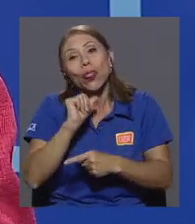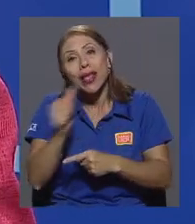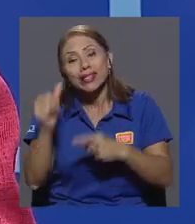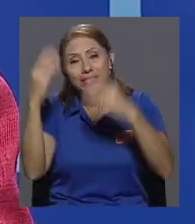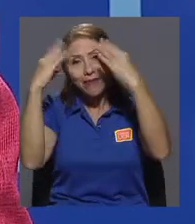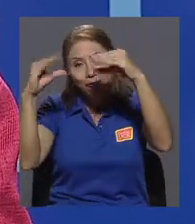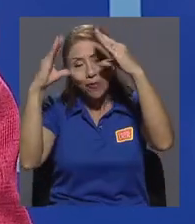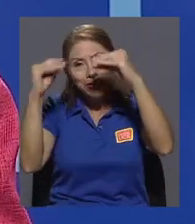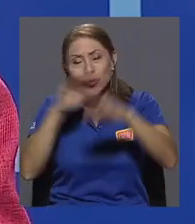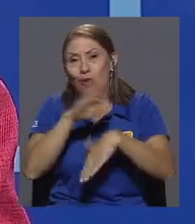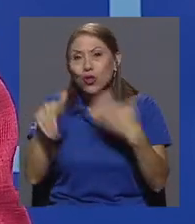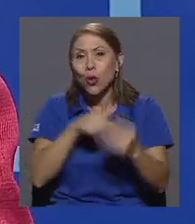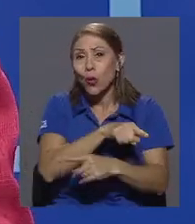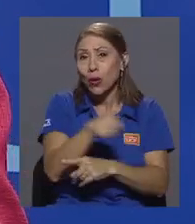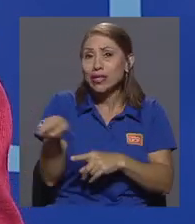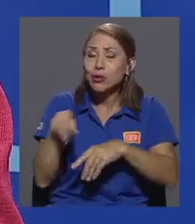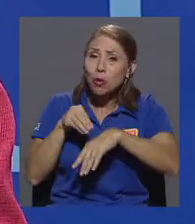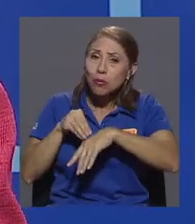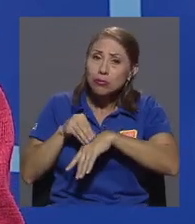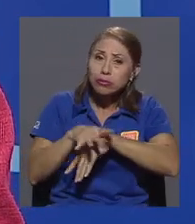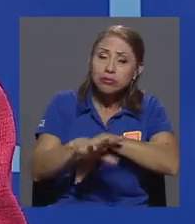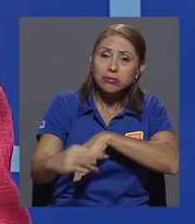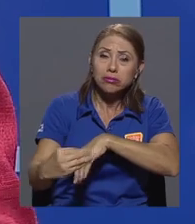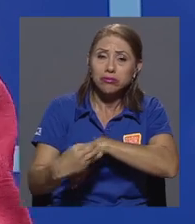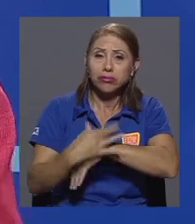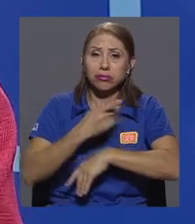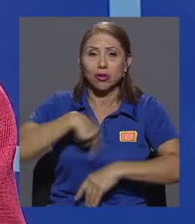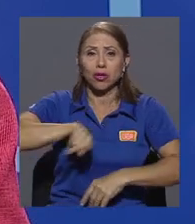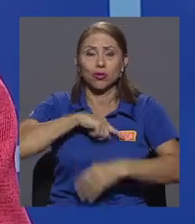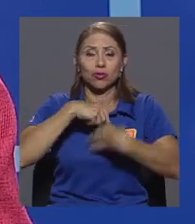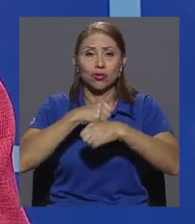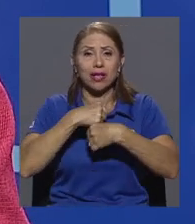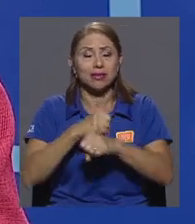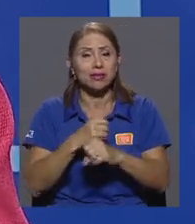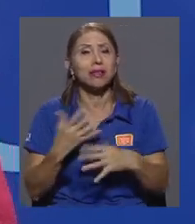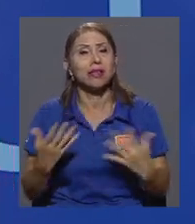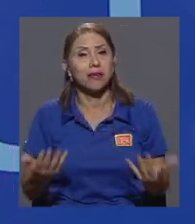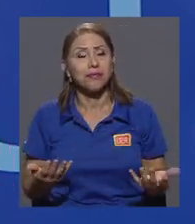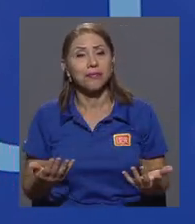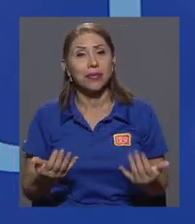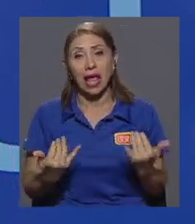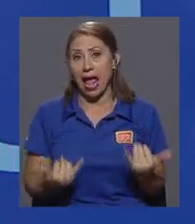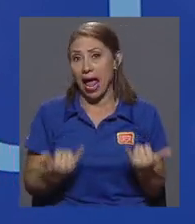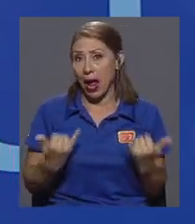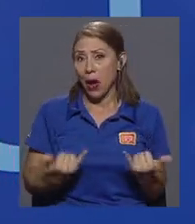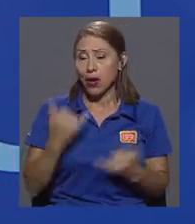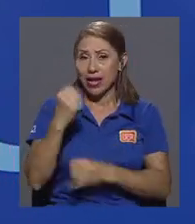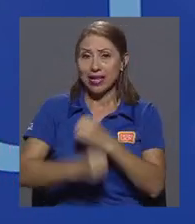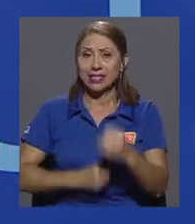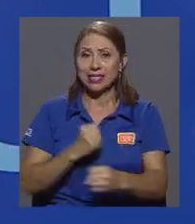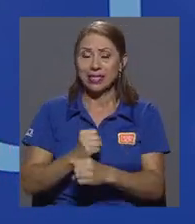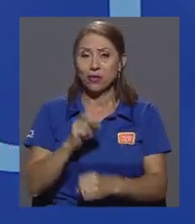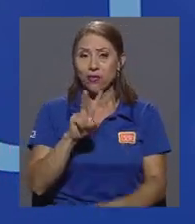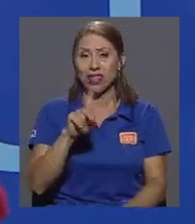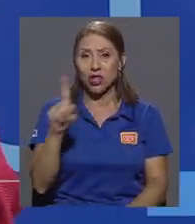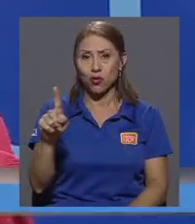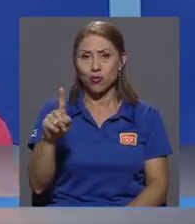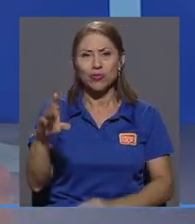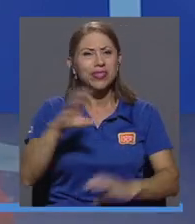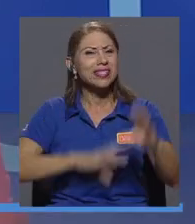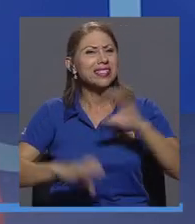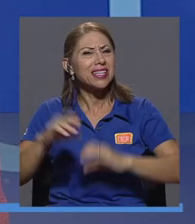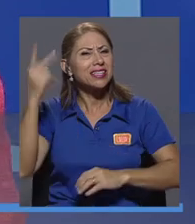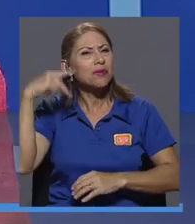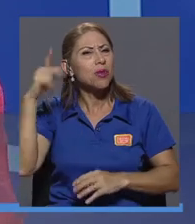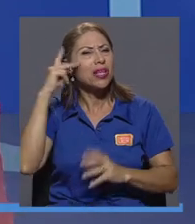incidir un poco en lo que hacemos como como ciudadanos y ahora en el siglo 21 las ciencias políticas cómo se